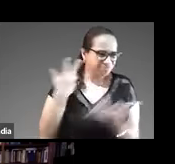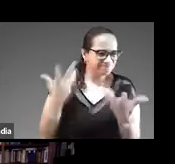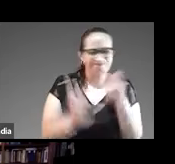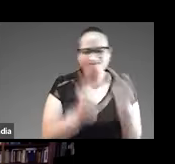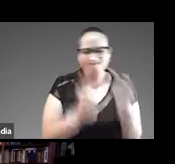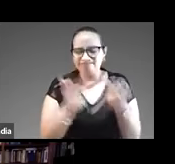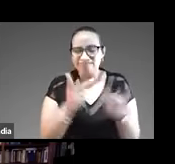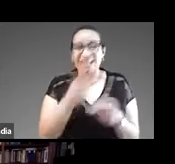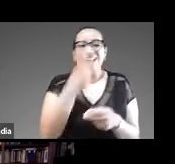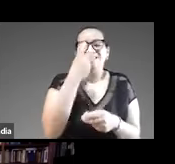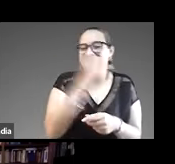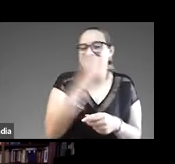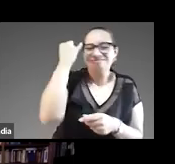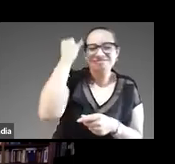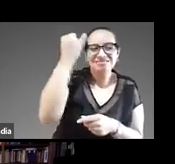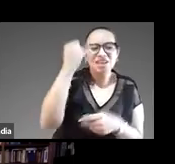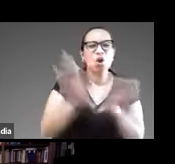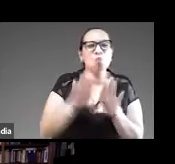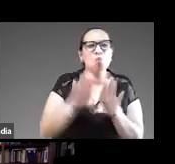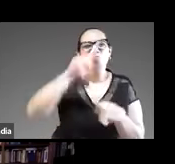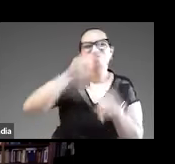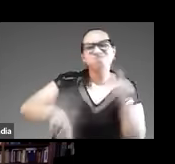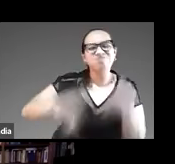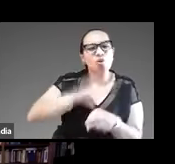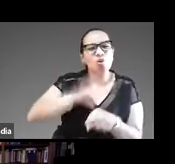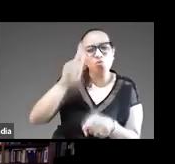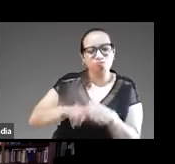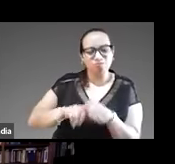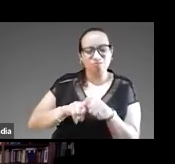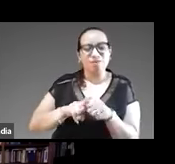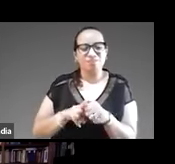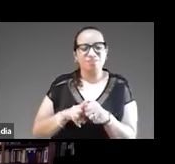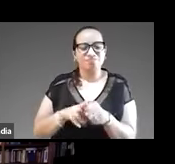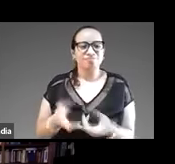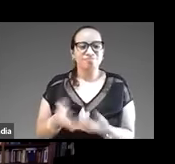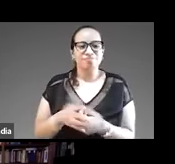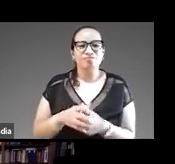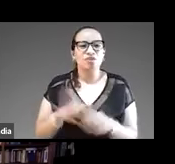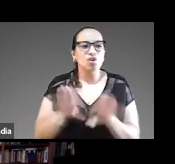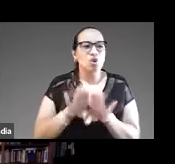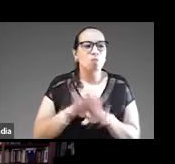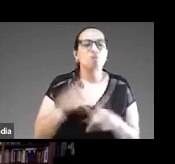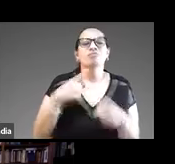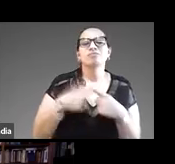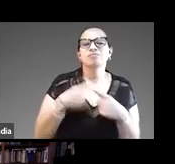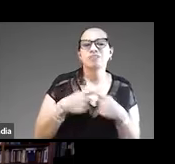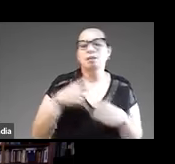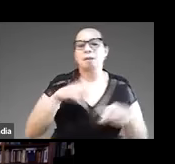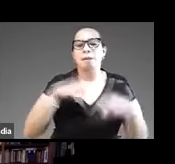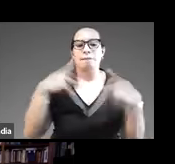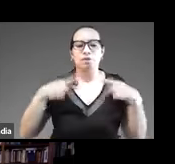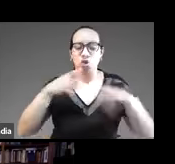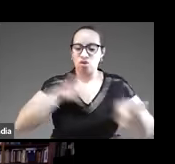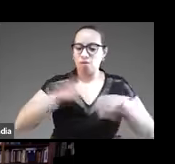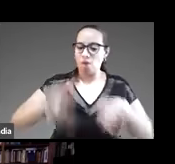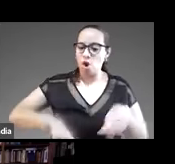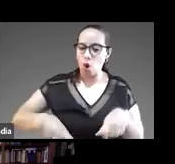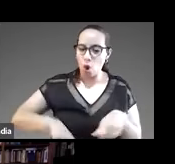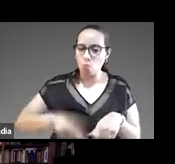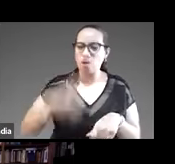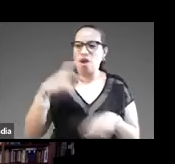esa idea también de desnormalizar que, ¿no? Que los funcionarios son políticos y que los políticos se visten de determinada